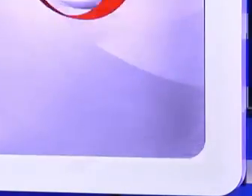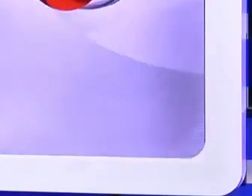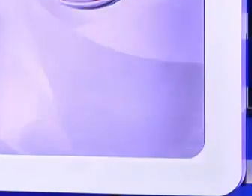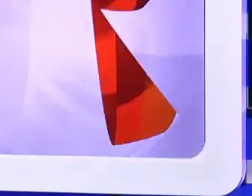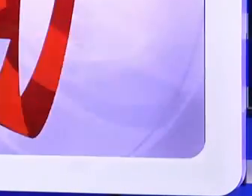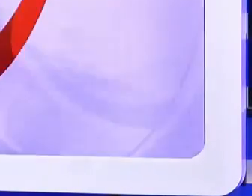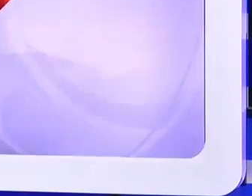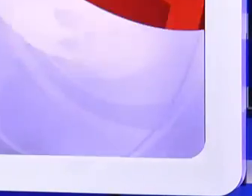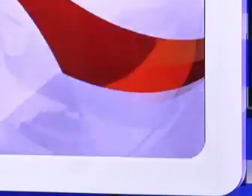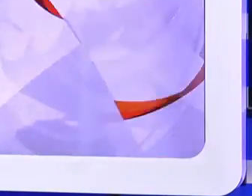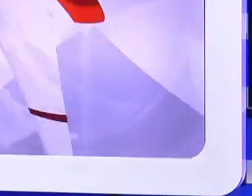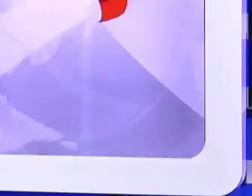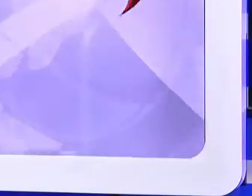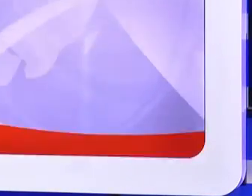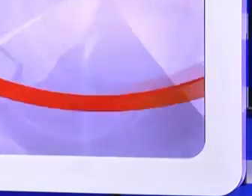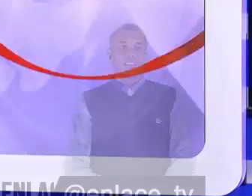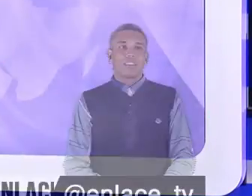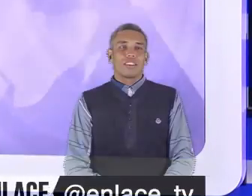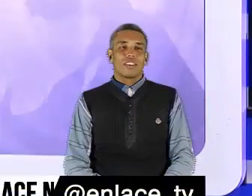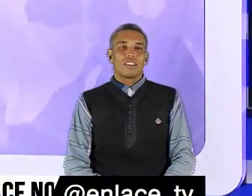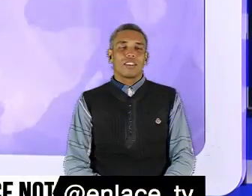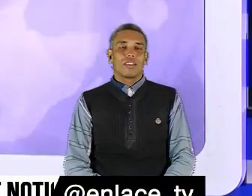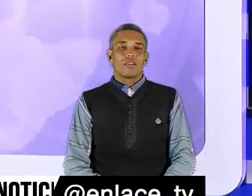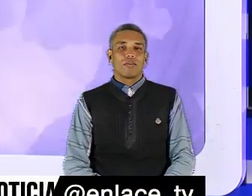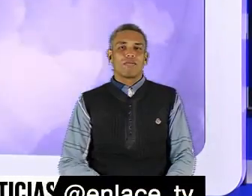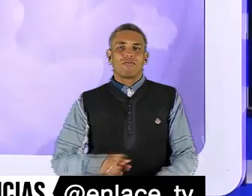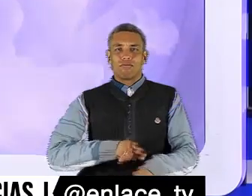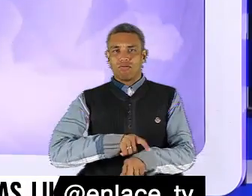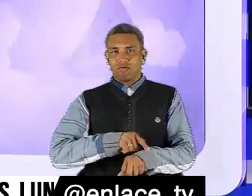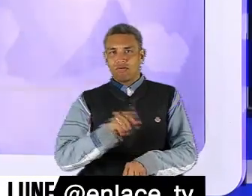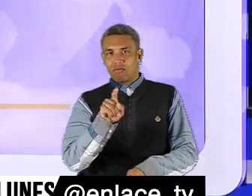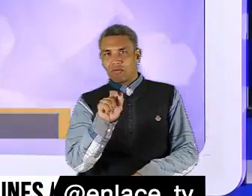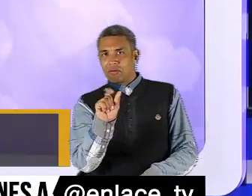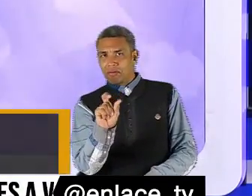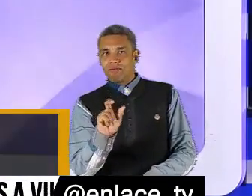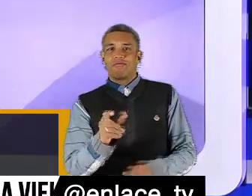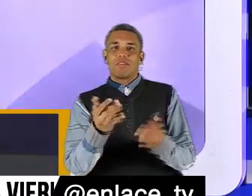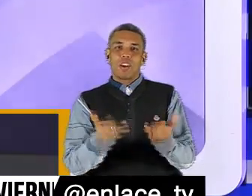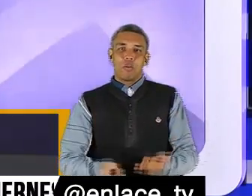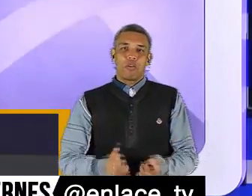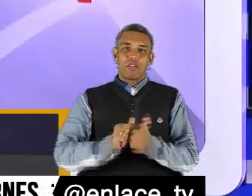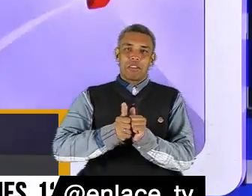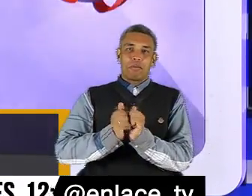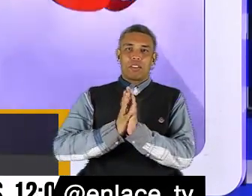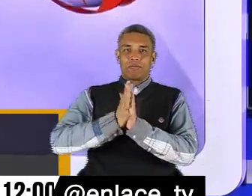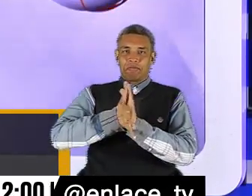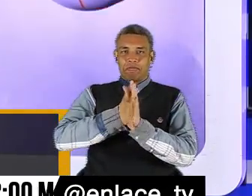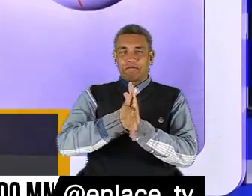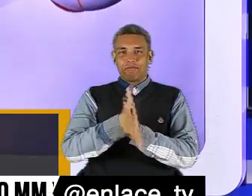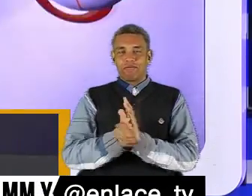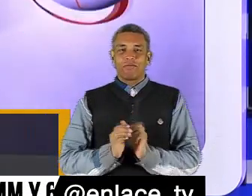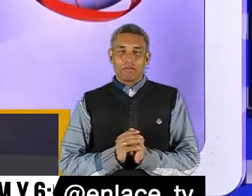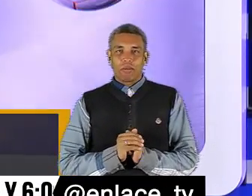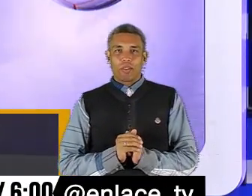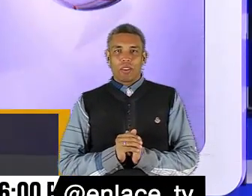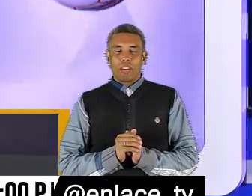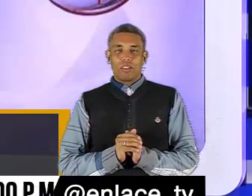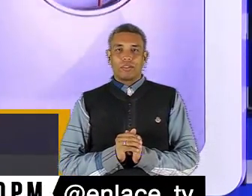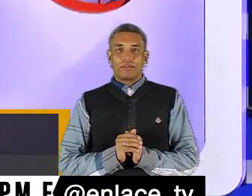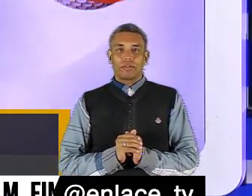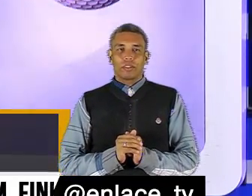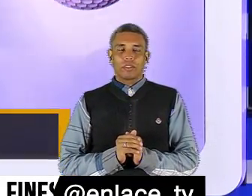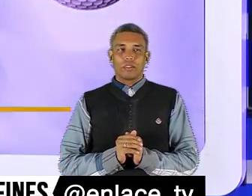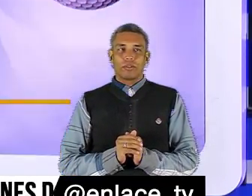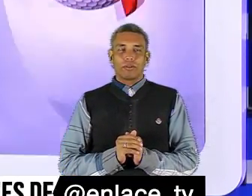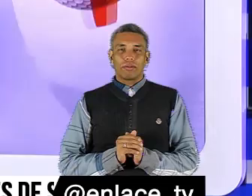Seis de la tarde, 30 minutos, llega la información deportiva, enlace noticias. Pónganse cómodos, esta es la información. Se siguen